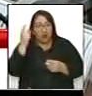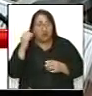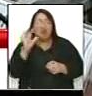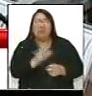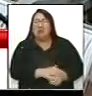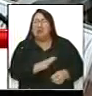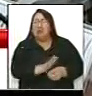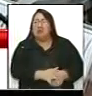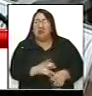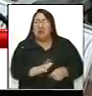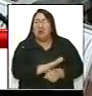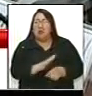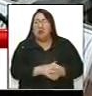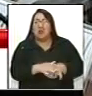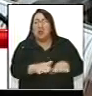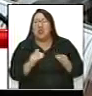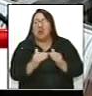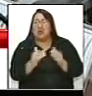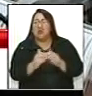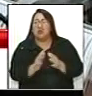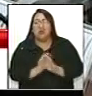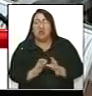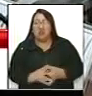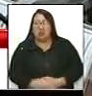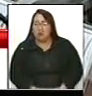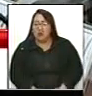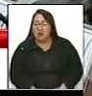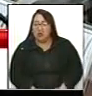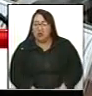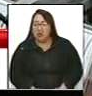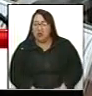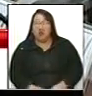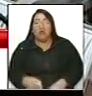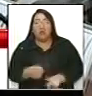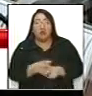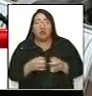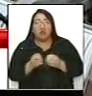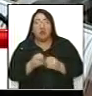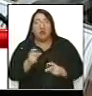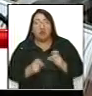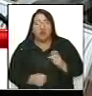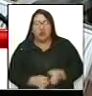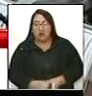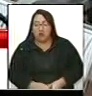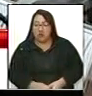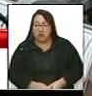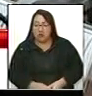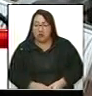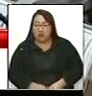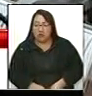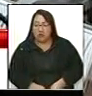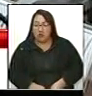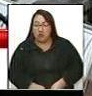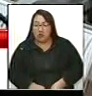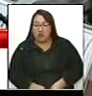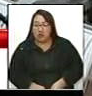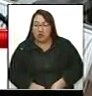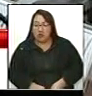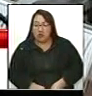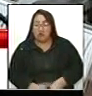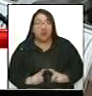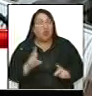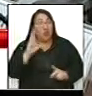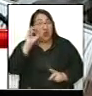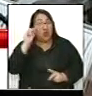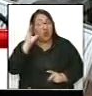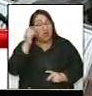relleno de ocupación, de ocupar cargos como para sumar un poco de gente porque hay liderazgo, pero no nos creen